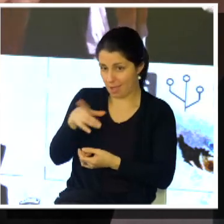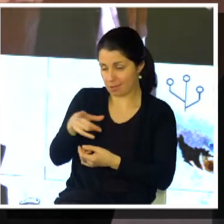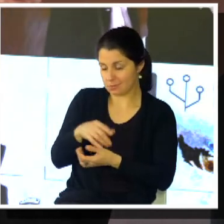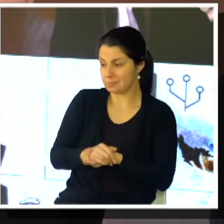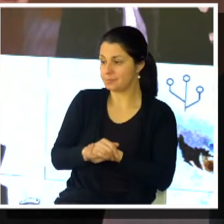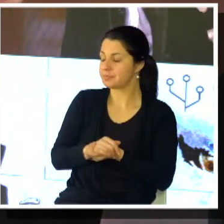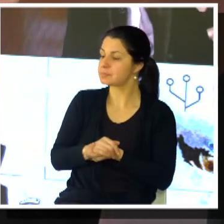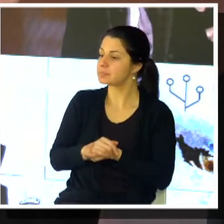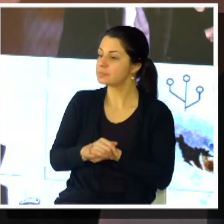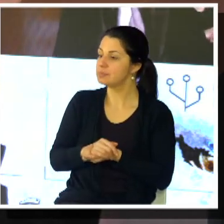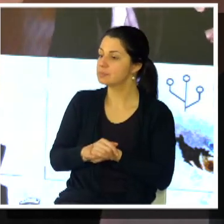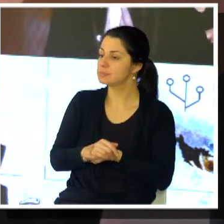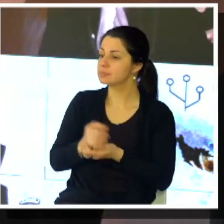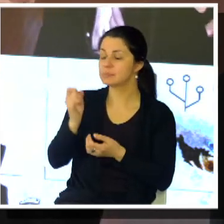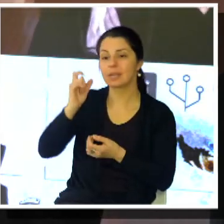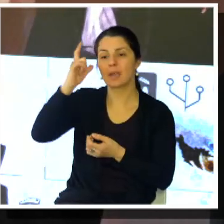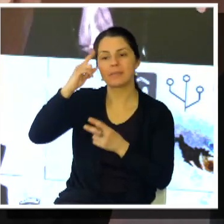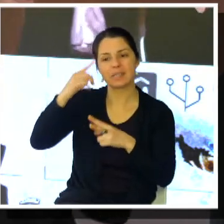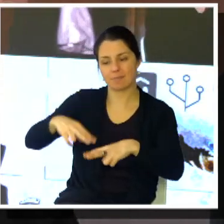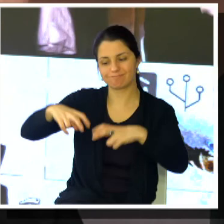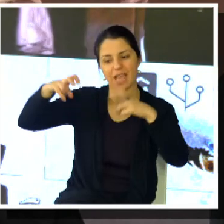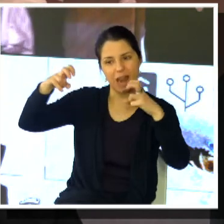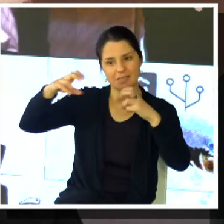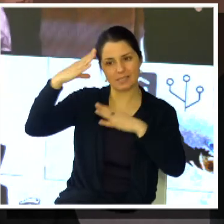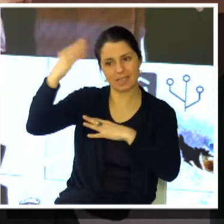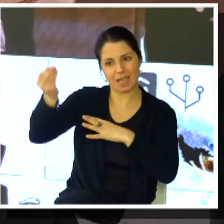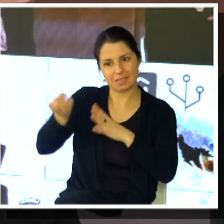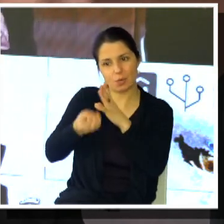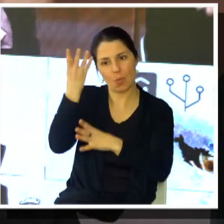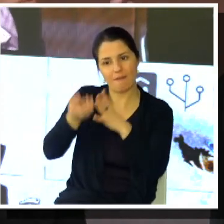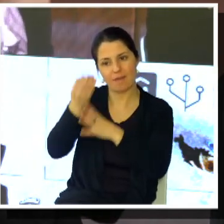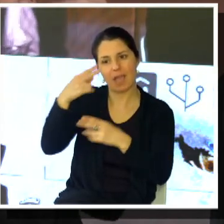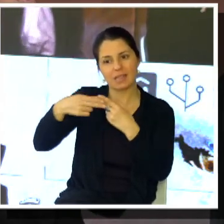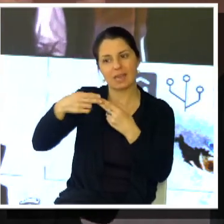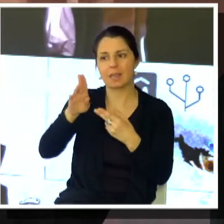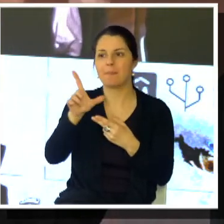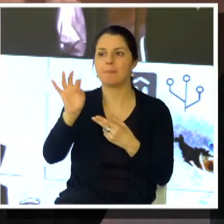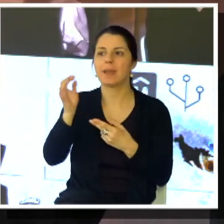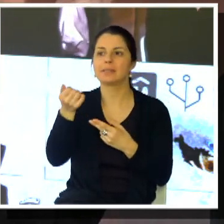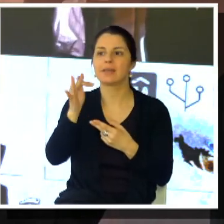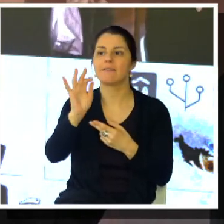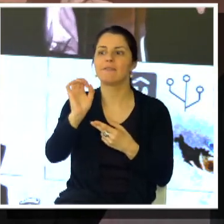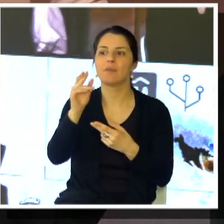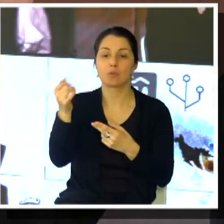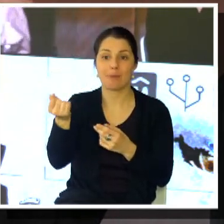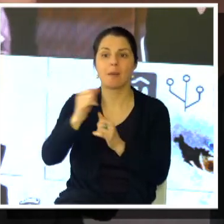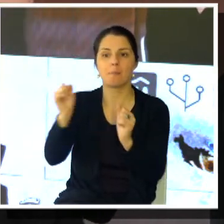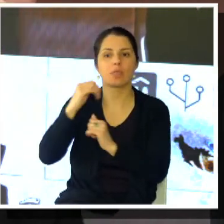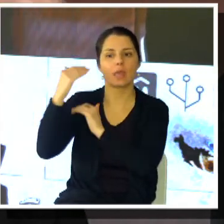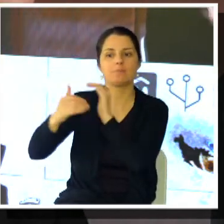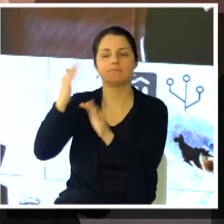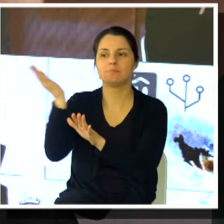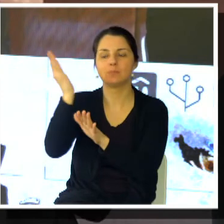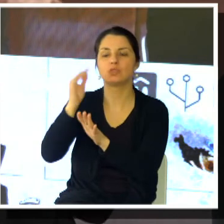center y demás. La capacidad analítica que está sumando Antel con estas plataformas y la posibilidad de procesar la información. Y